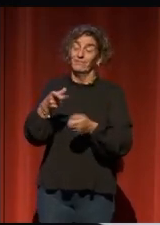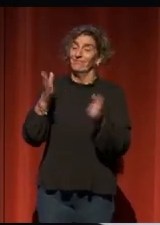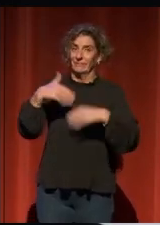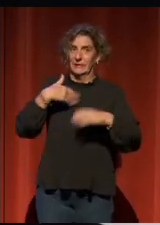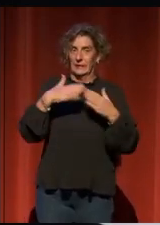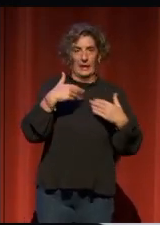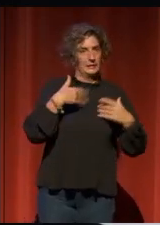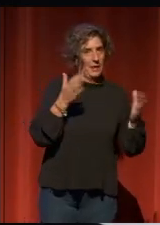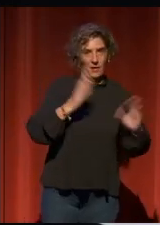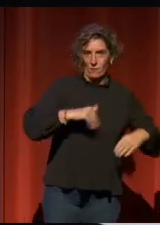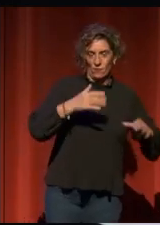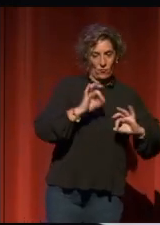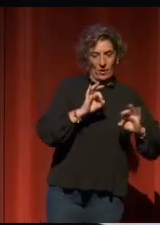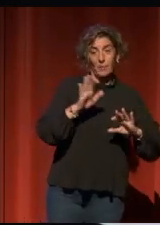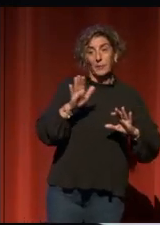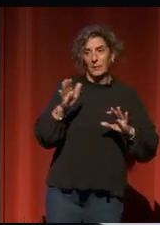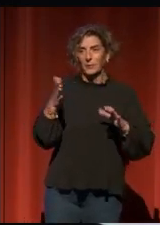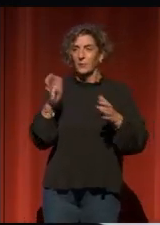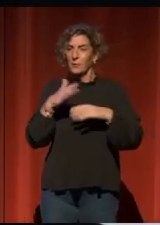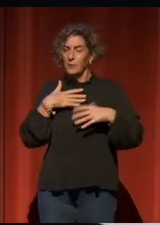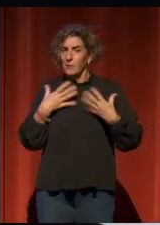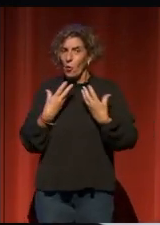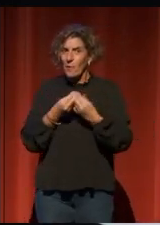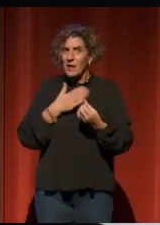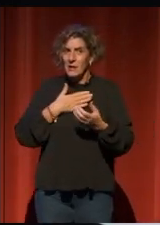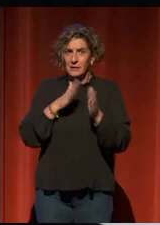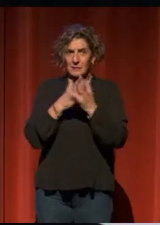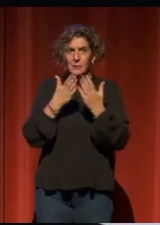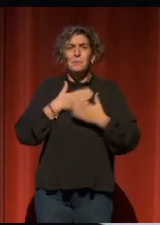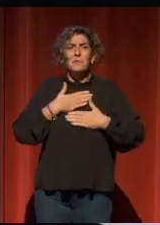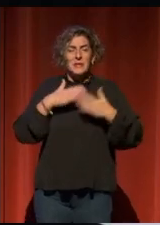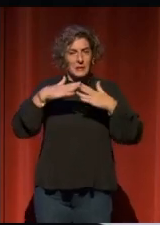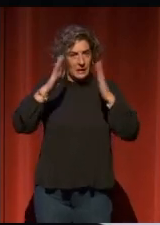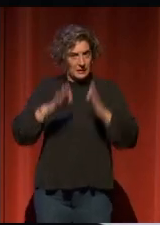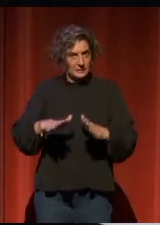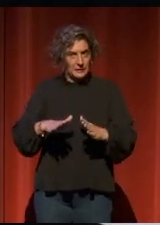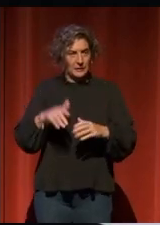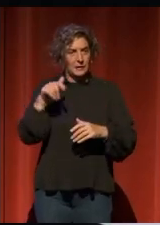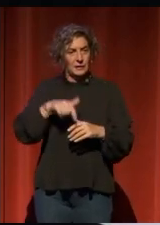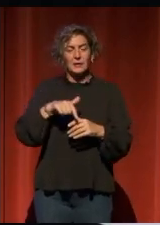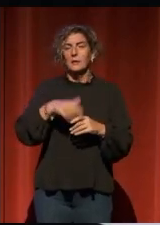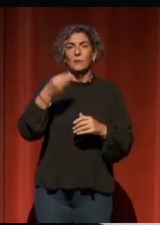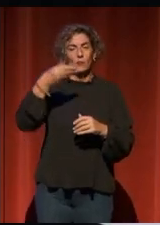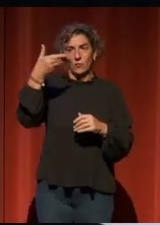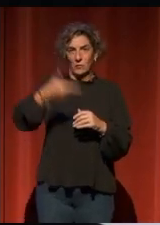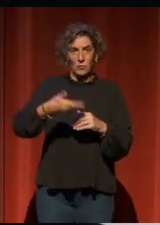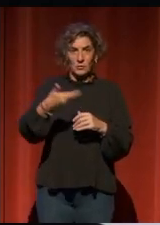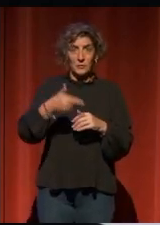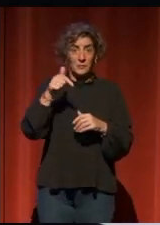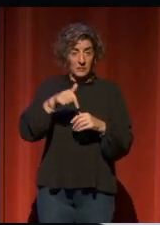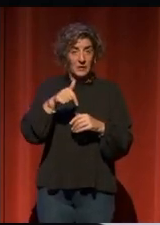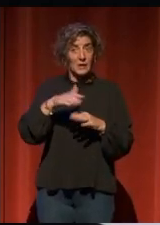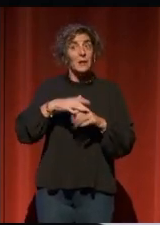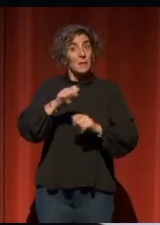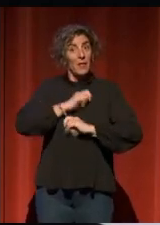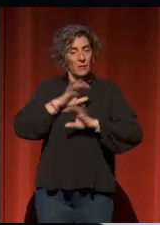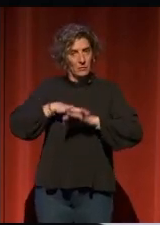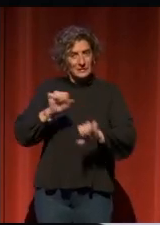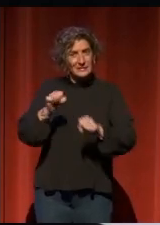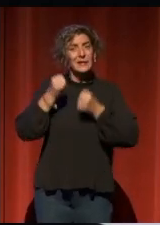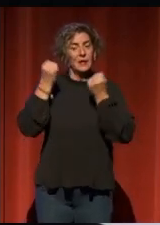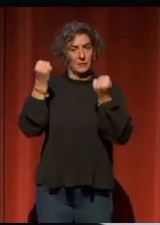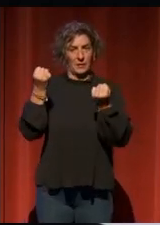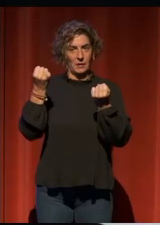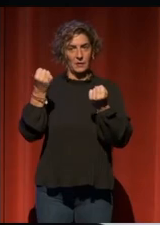la compañía de los libros en mi propia casa fue un lenitivo que me ha salvado de los